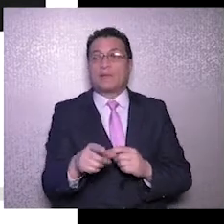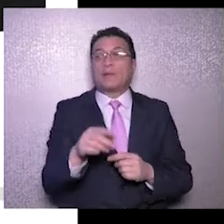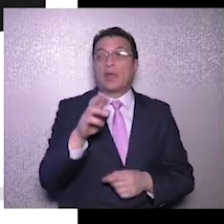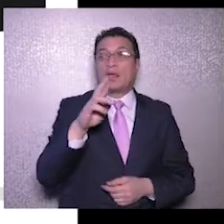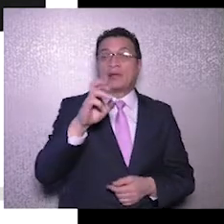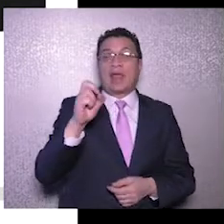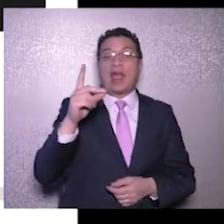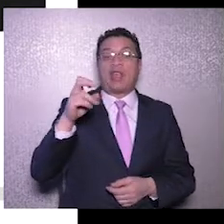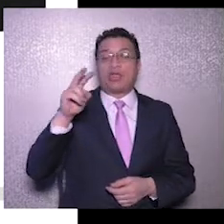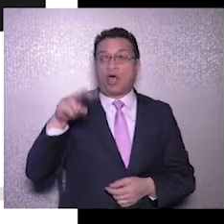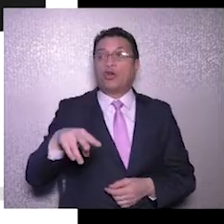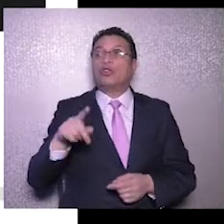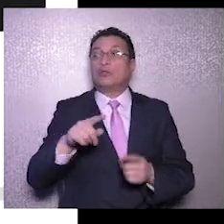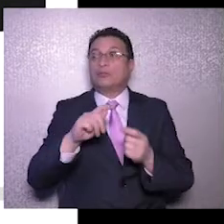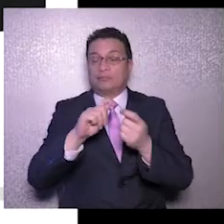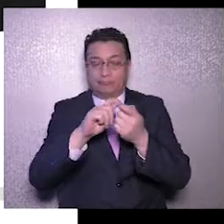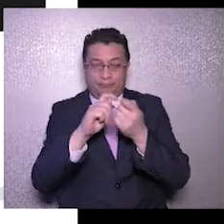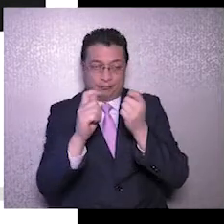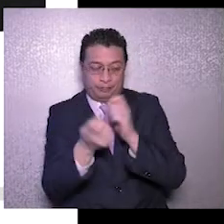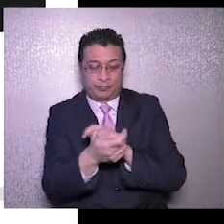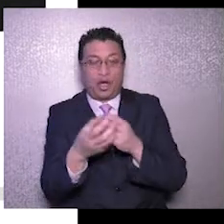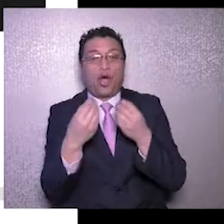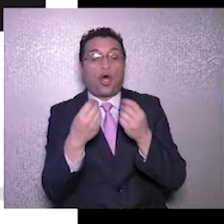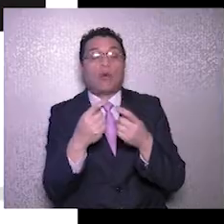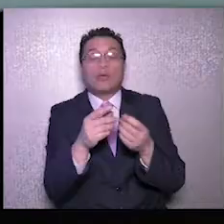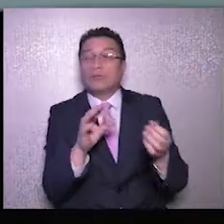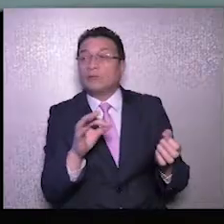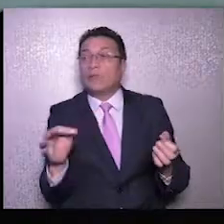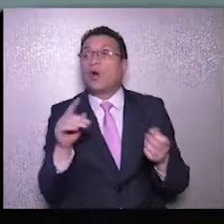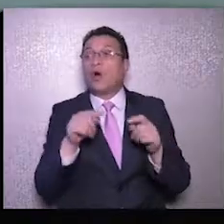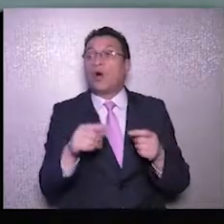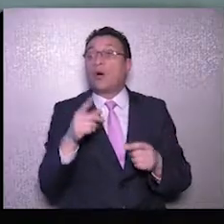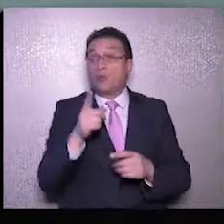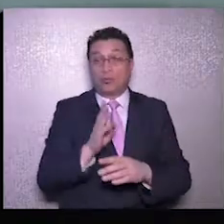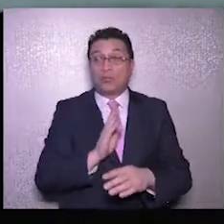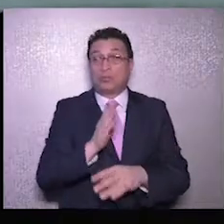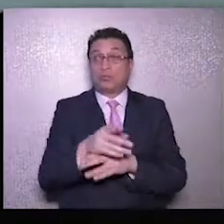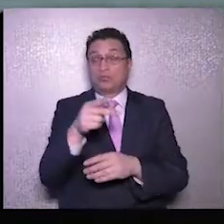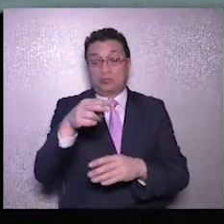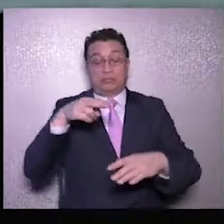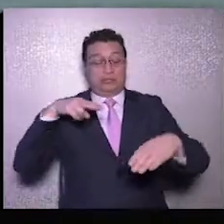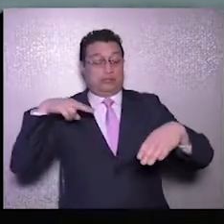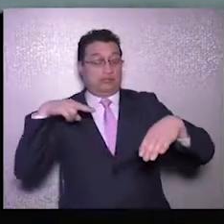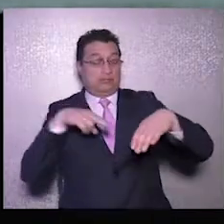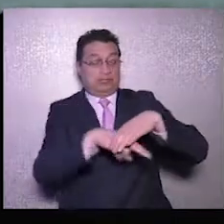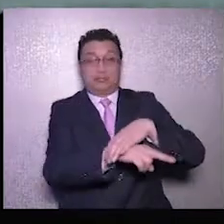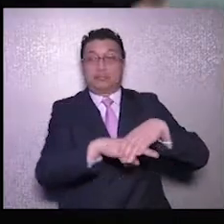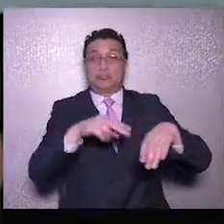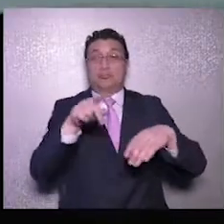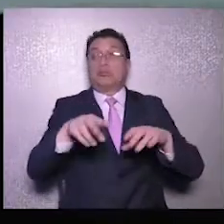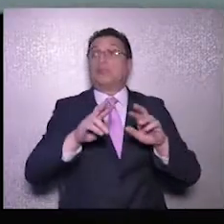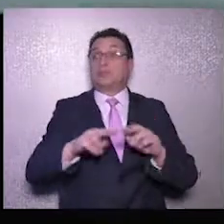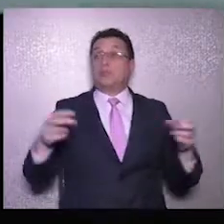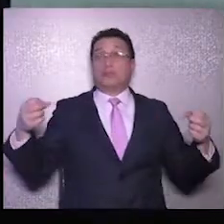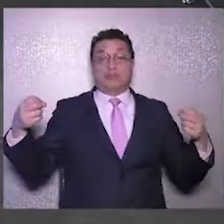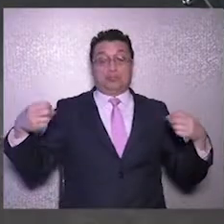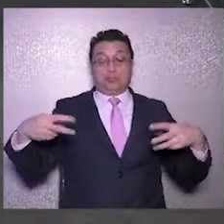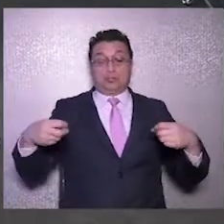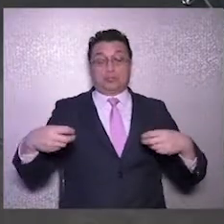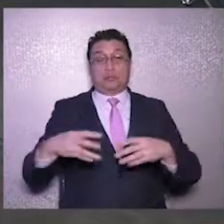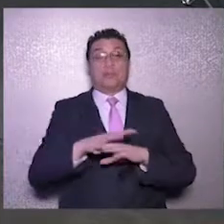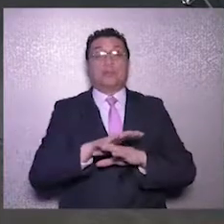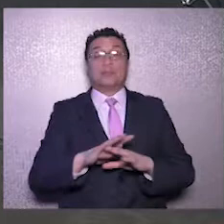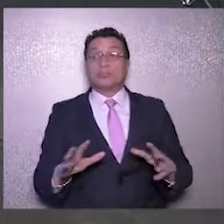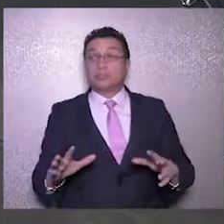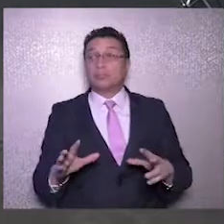Radón encontró la forma de resolver esta ecuación en forma trivial. Y hoy día cuando usted va y se mete al TAC quietito, el TAC lo irradia, y